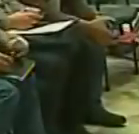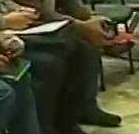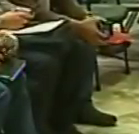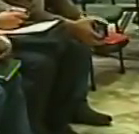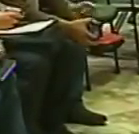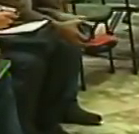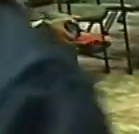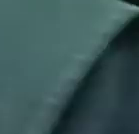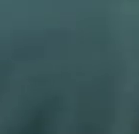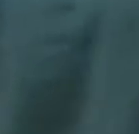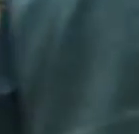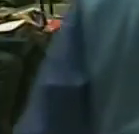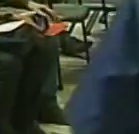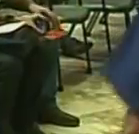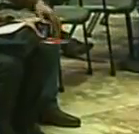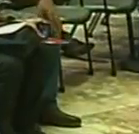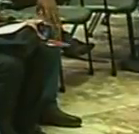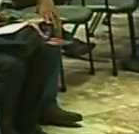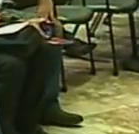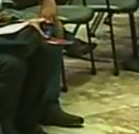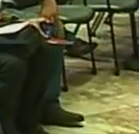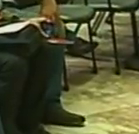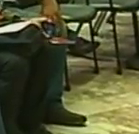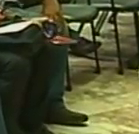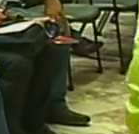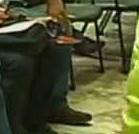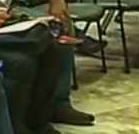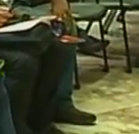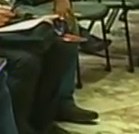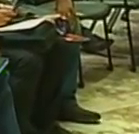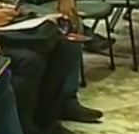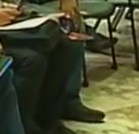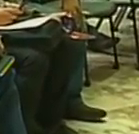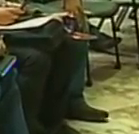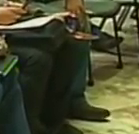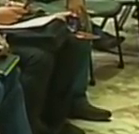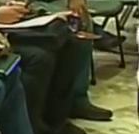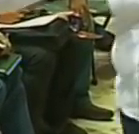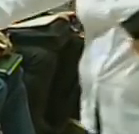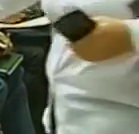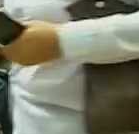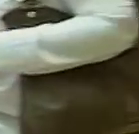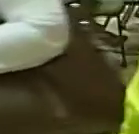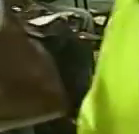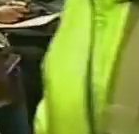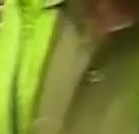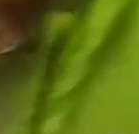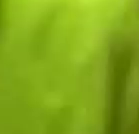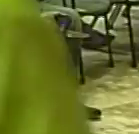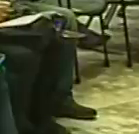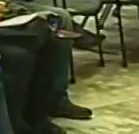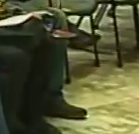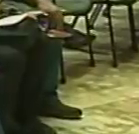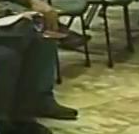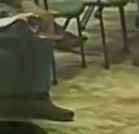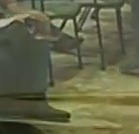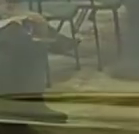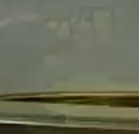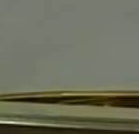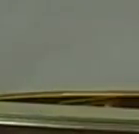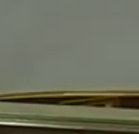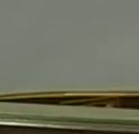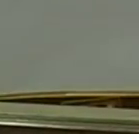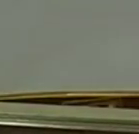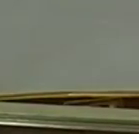Asamblea Nacional Constituyente en esta plenaria que corresponde a hoy, jueves 8 de febrero de este año en curso